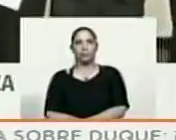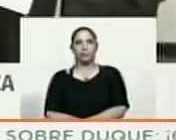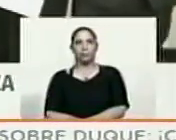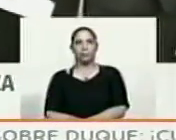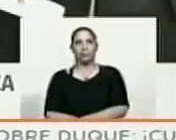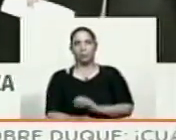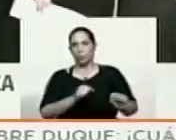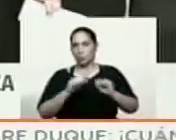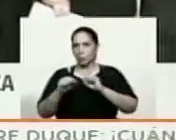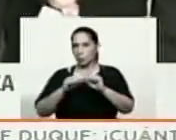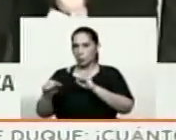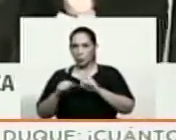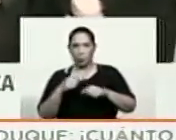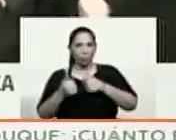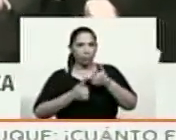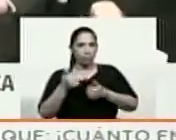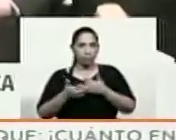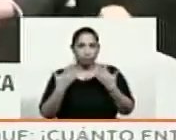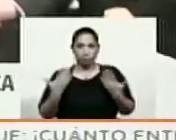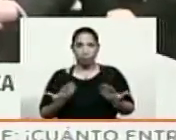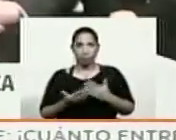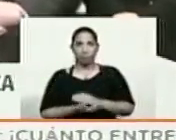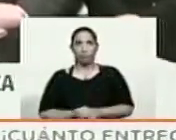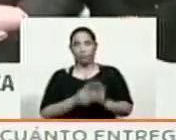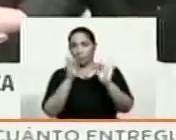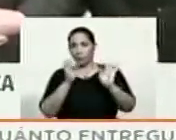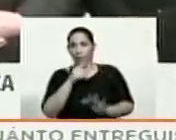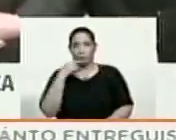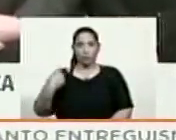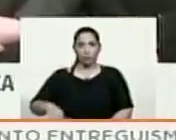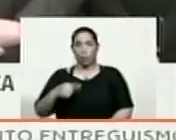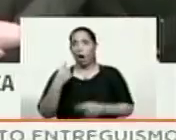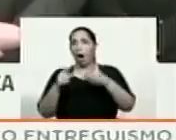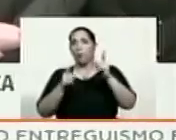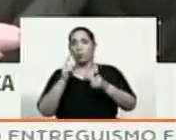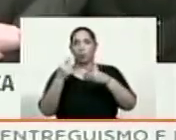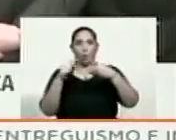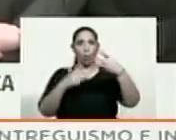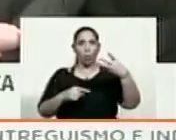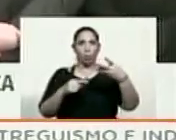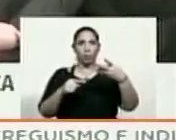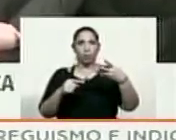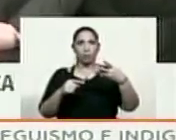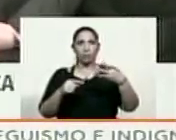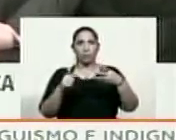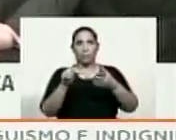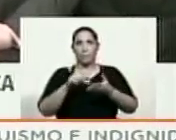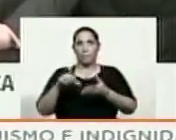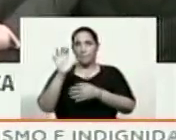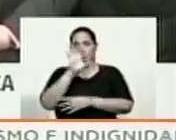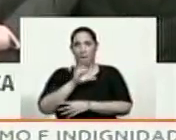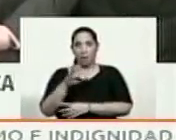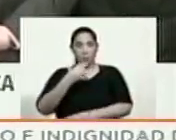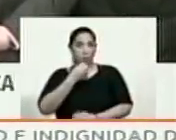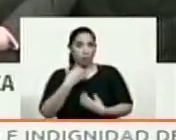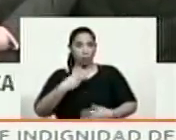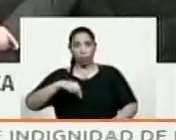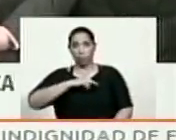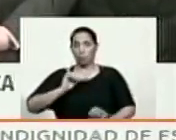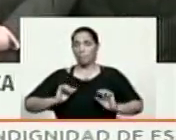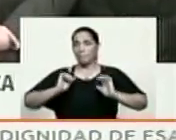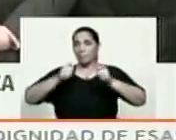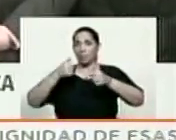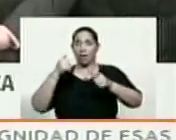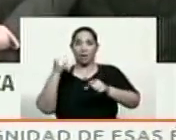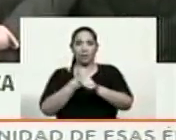por ejemplo, la que propone Federación Rusa o algunas otras acciones? Bueno, nosotros estamos comenzando un